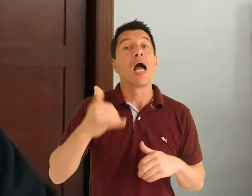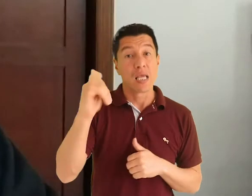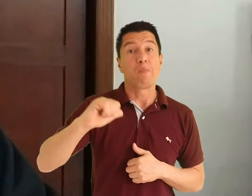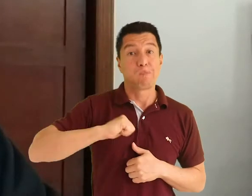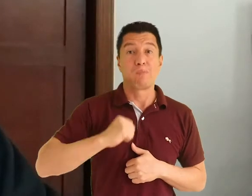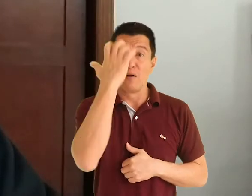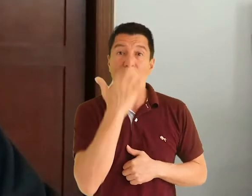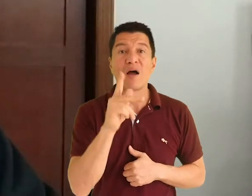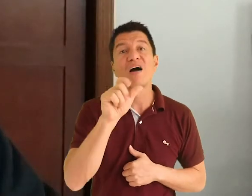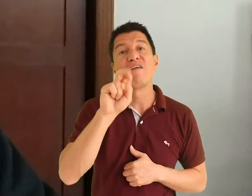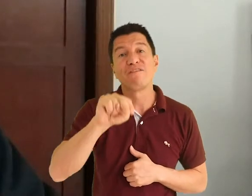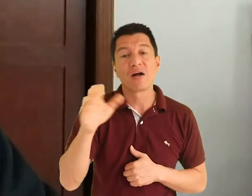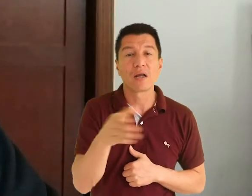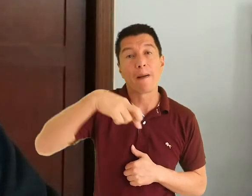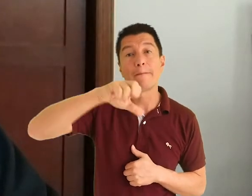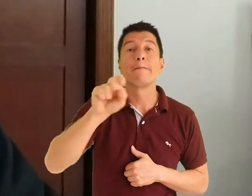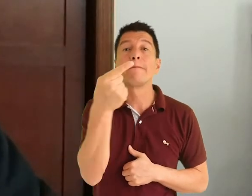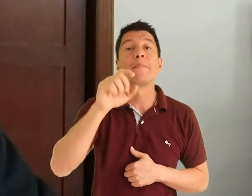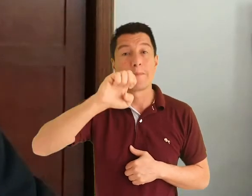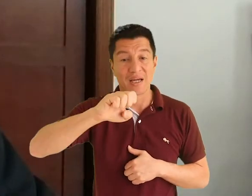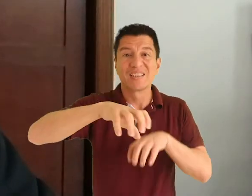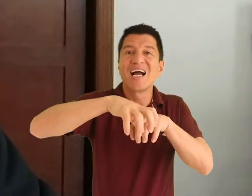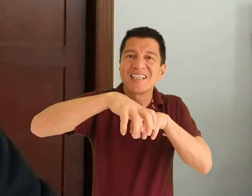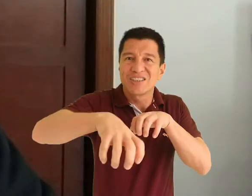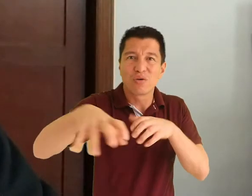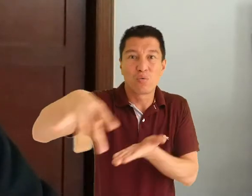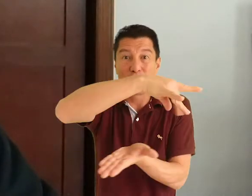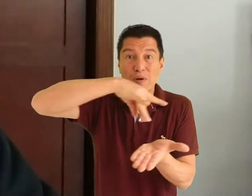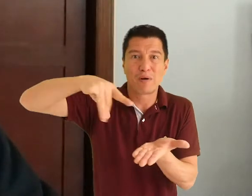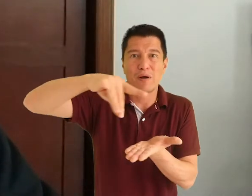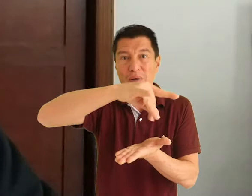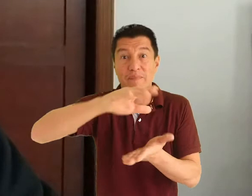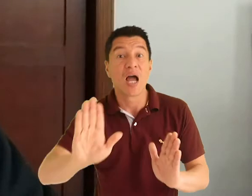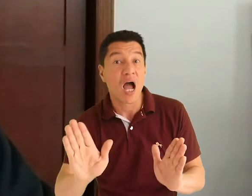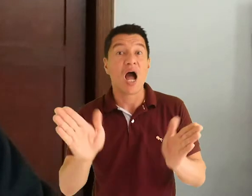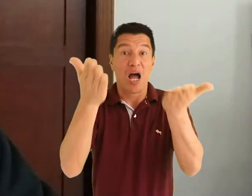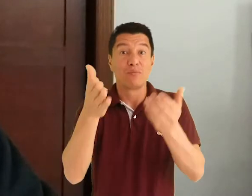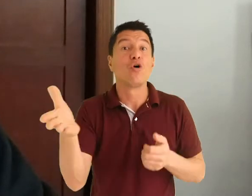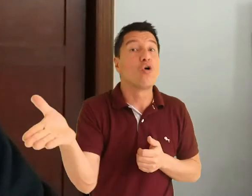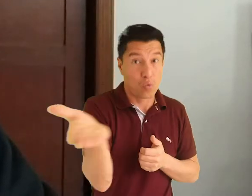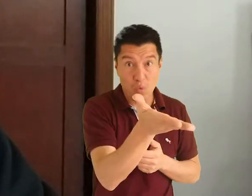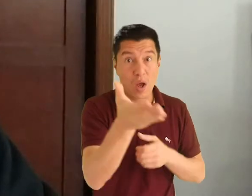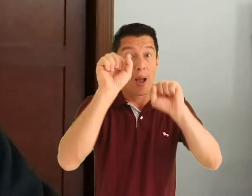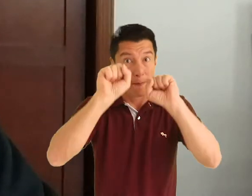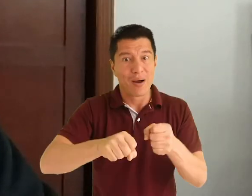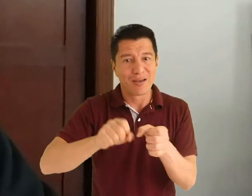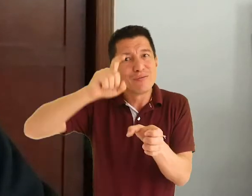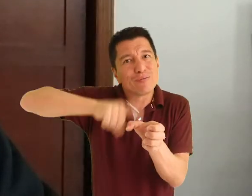una fanpage para la extensión Zipaquirá. Se llama Universidad Cundinamarca Extensión Zipaquirá, y en particular pues quiero